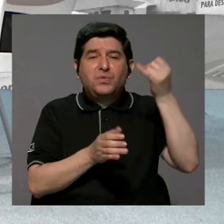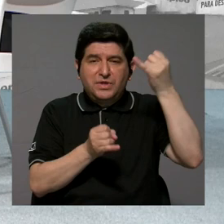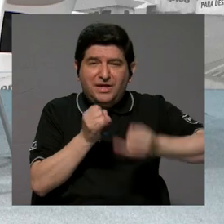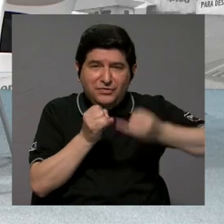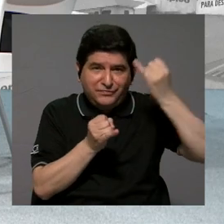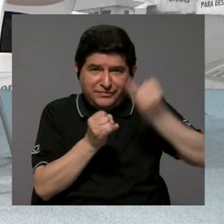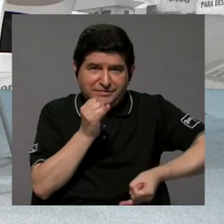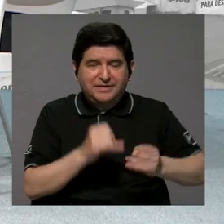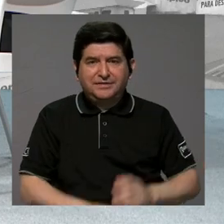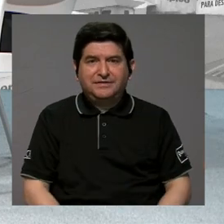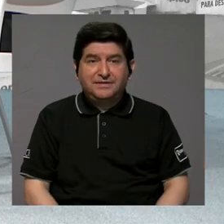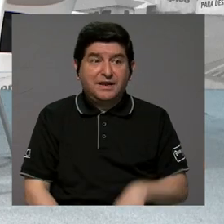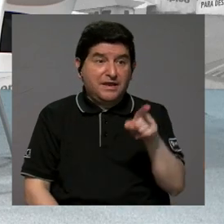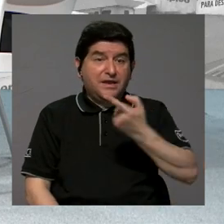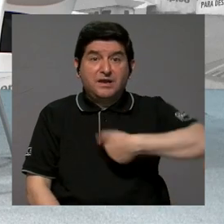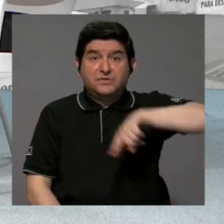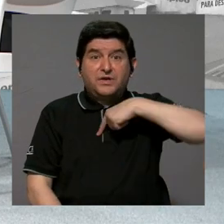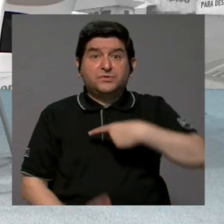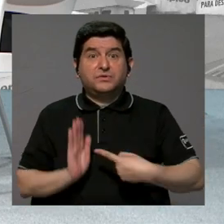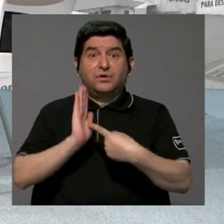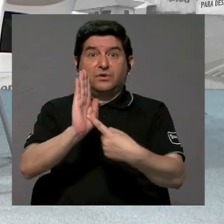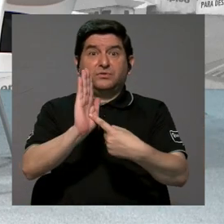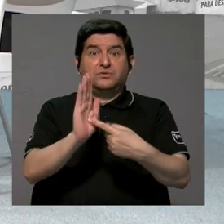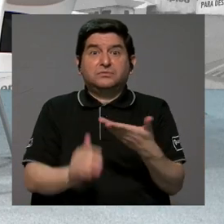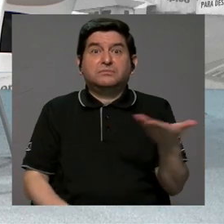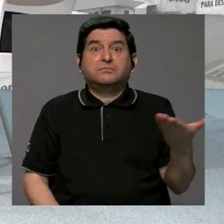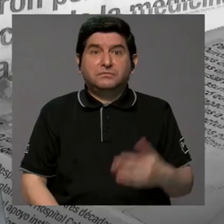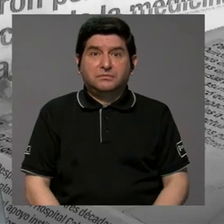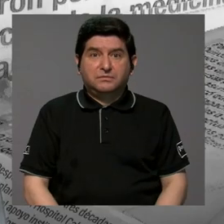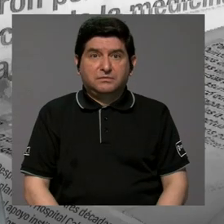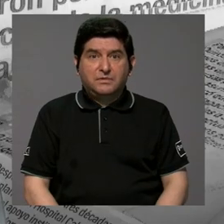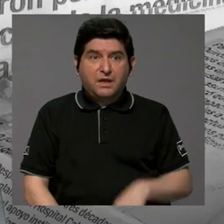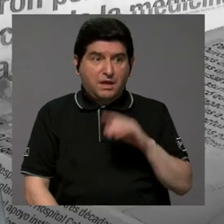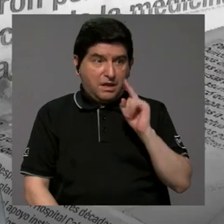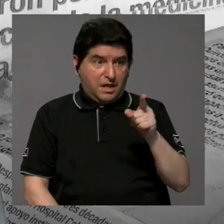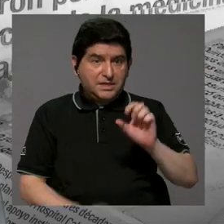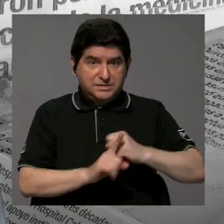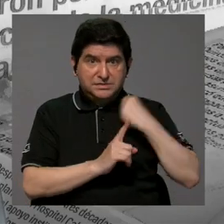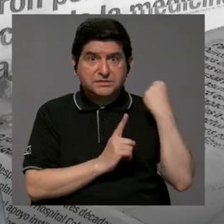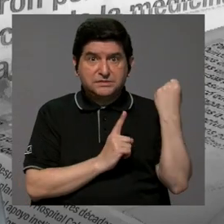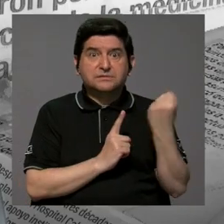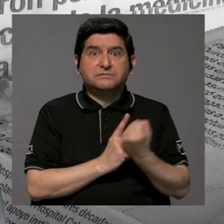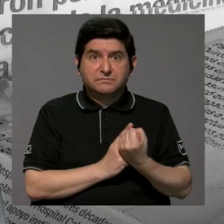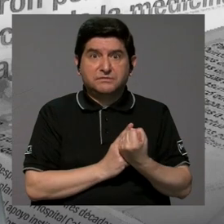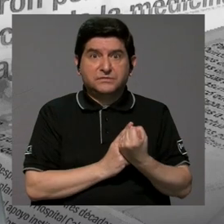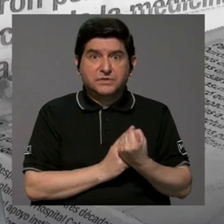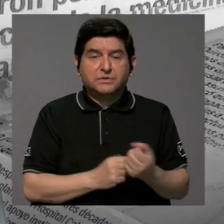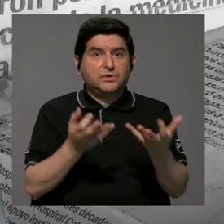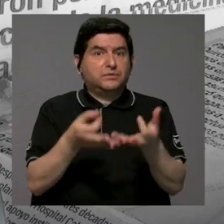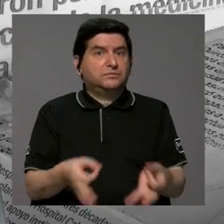imagínense, y eso lo que nos está indicando es lo siguiente, que eso es una situación muy,